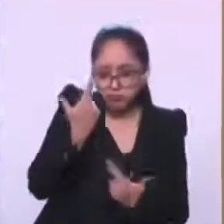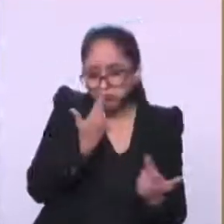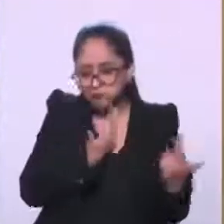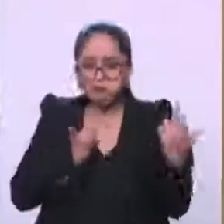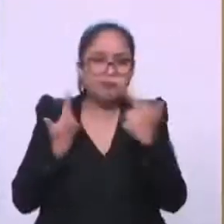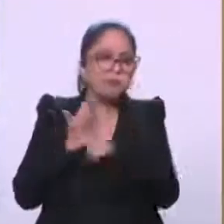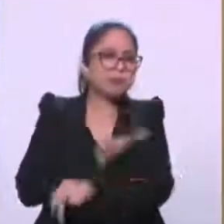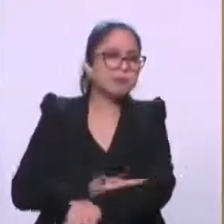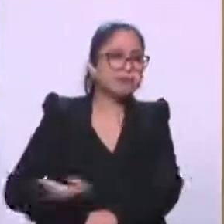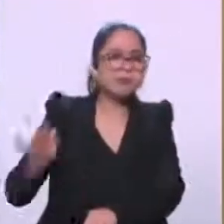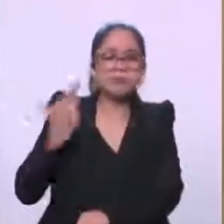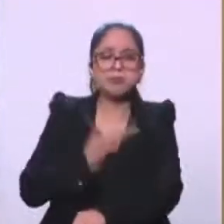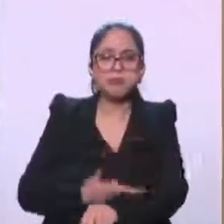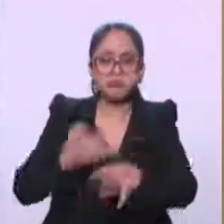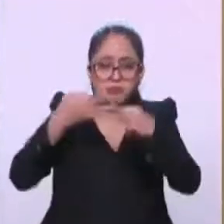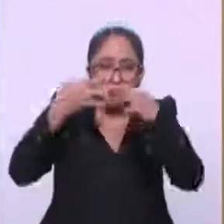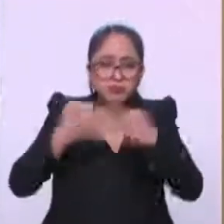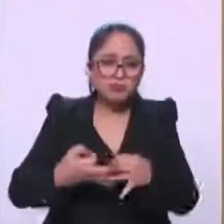algo publicable.